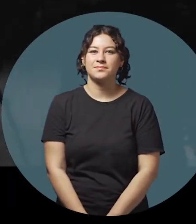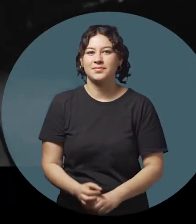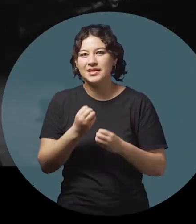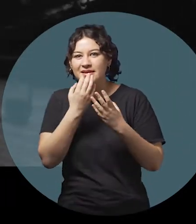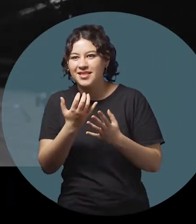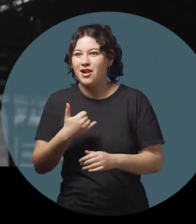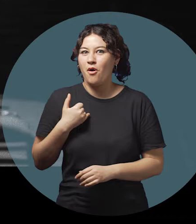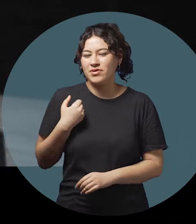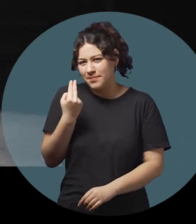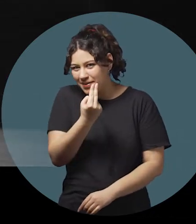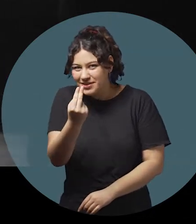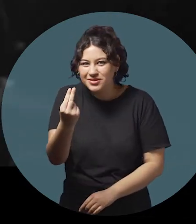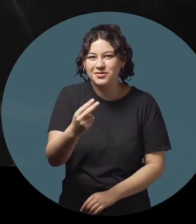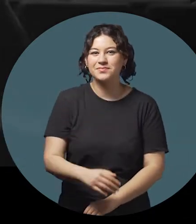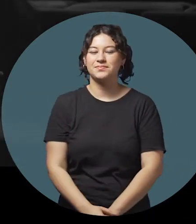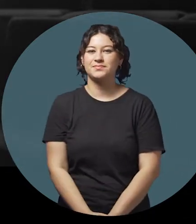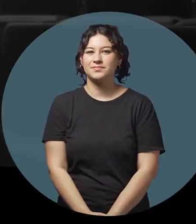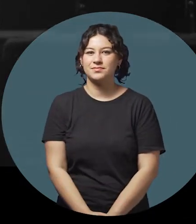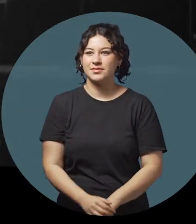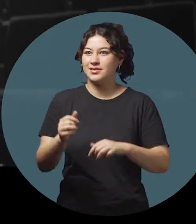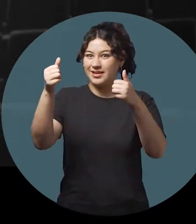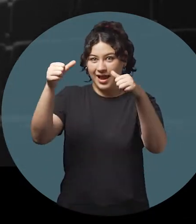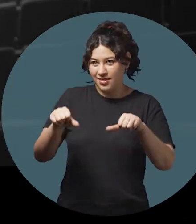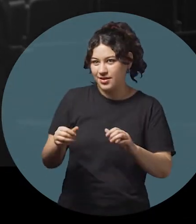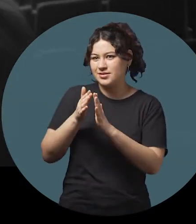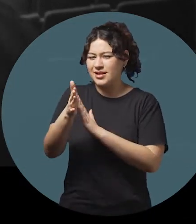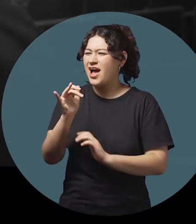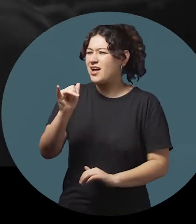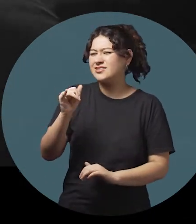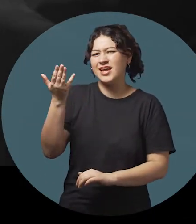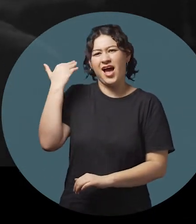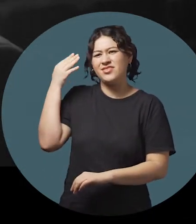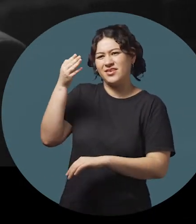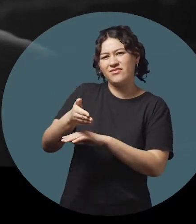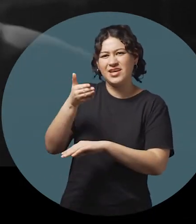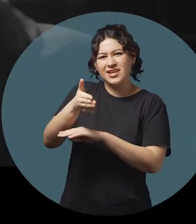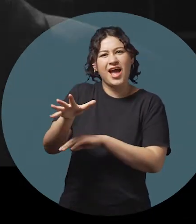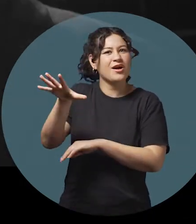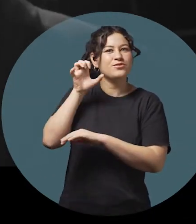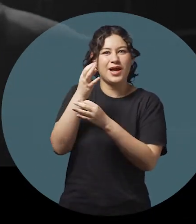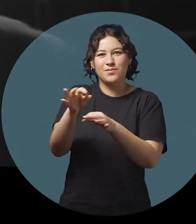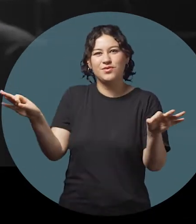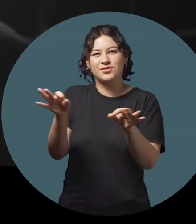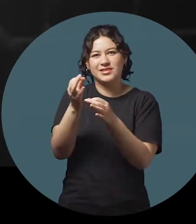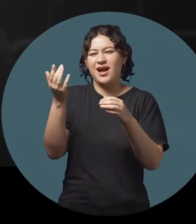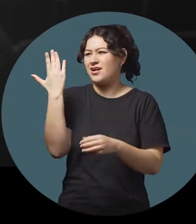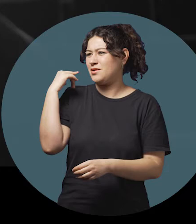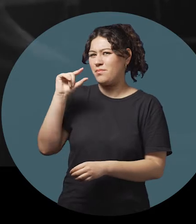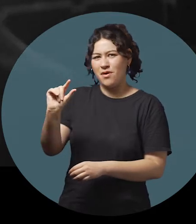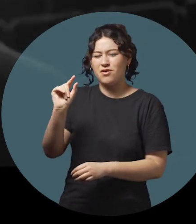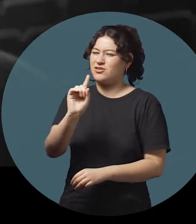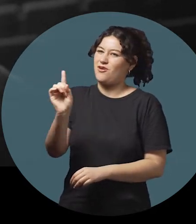¿Qué tal, jóvenes? Permiso. Sí. ¿Viste que está el cartel de salida? He venido últimamente a escuchar música acá hace